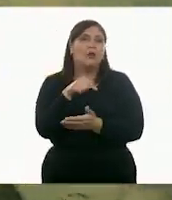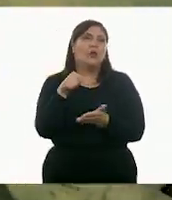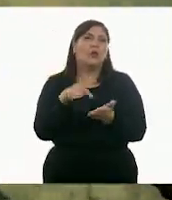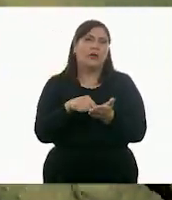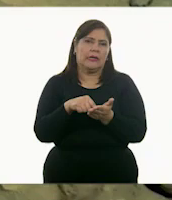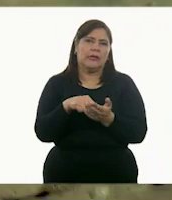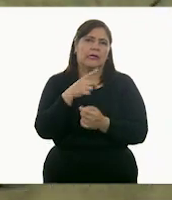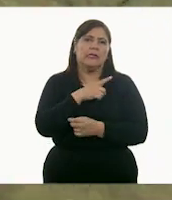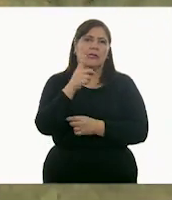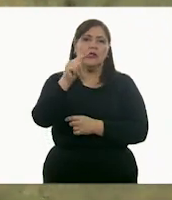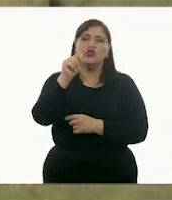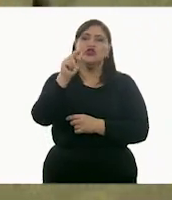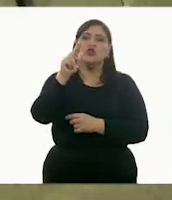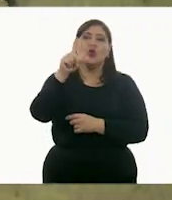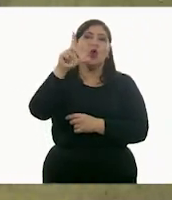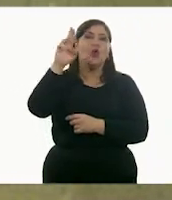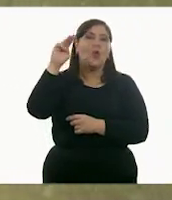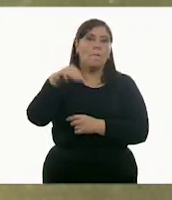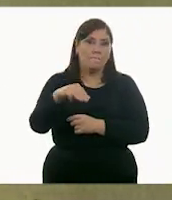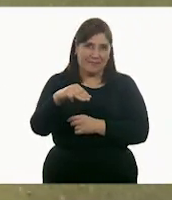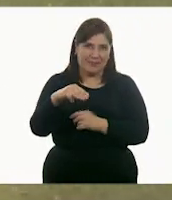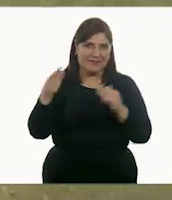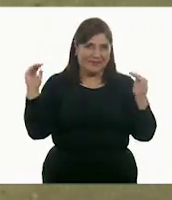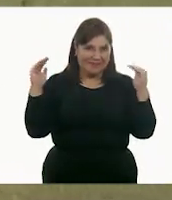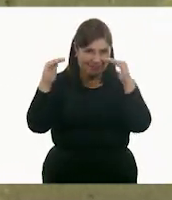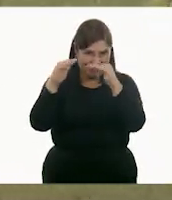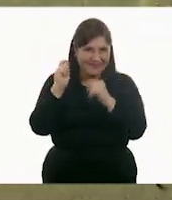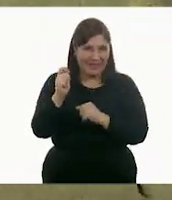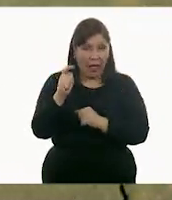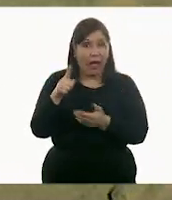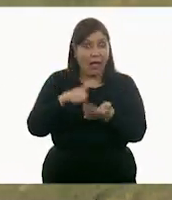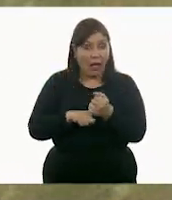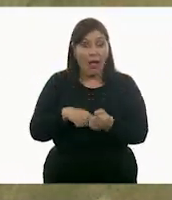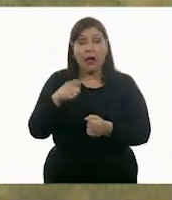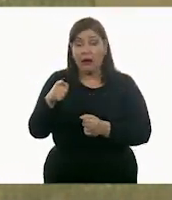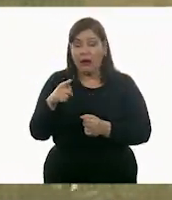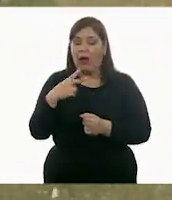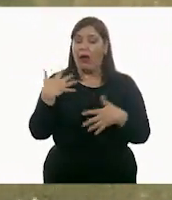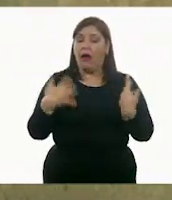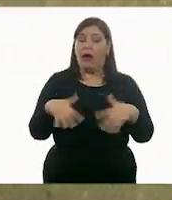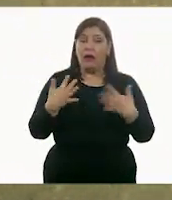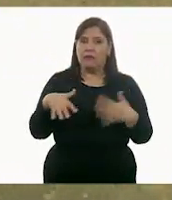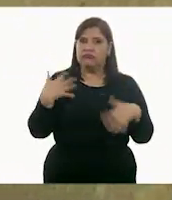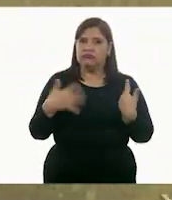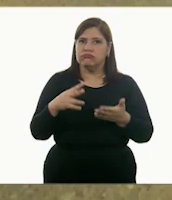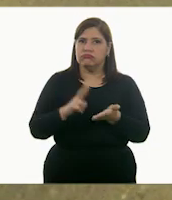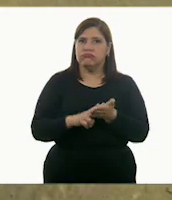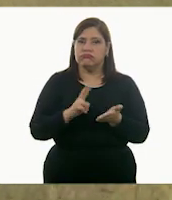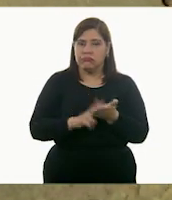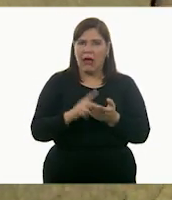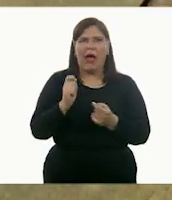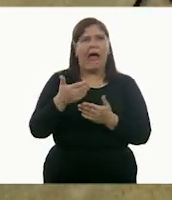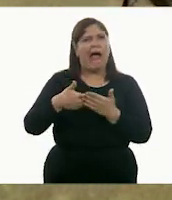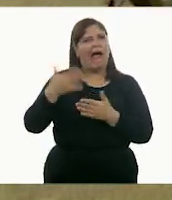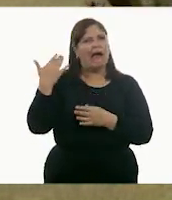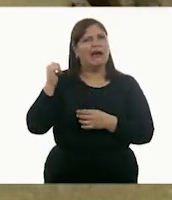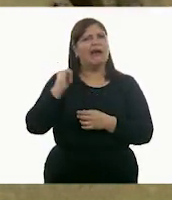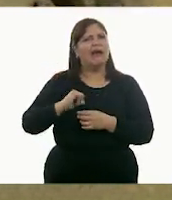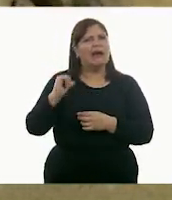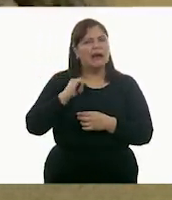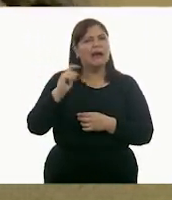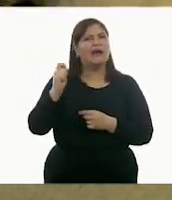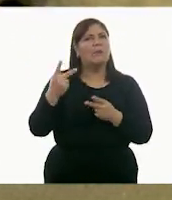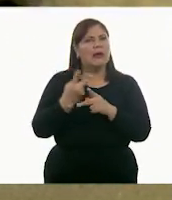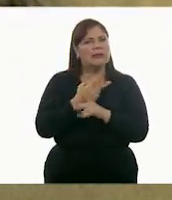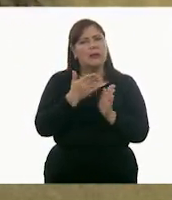el yacimiento Tulum, nos han arrojado una información valiosísima sobre qué pasaba con los hombres y los animales